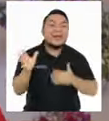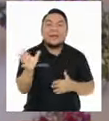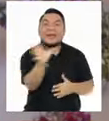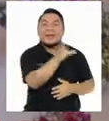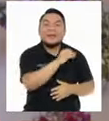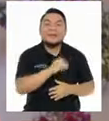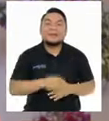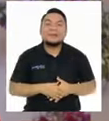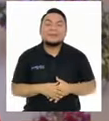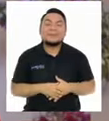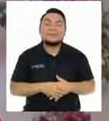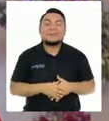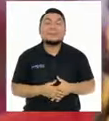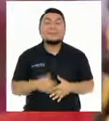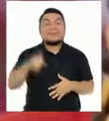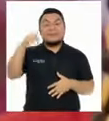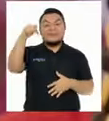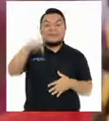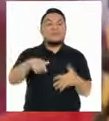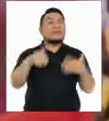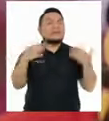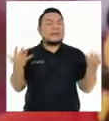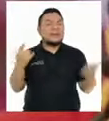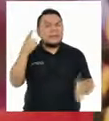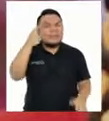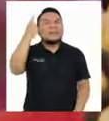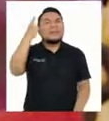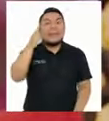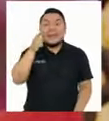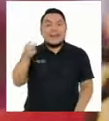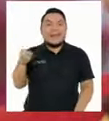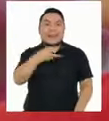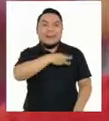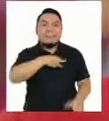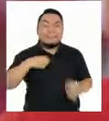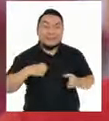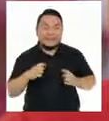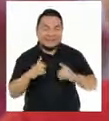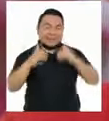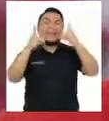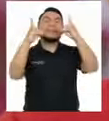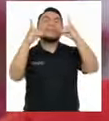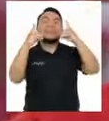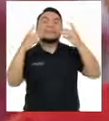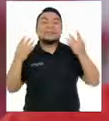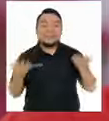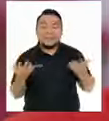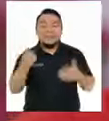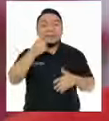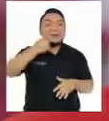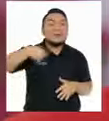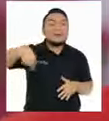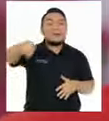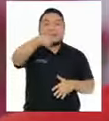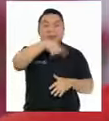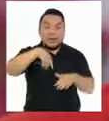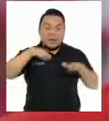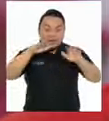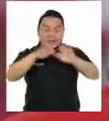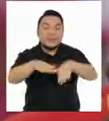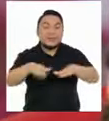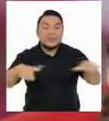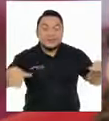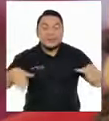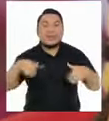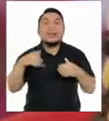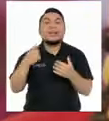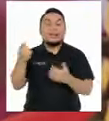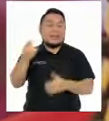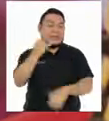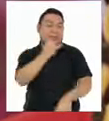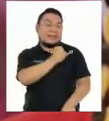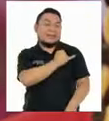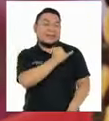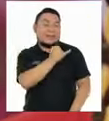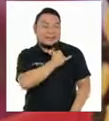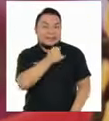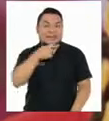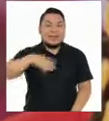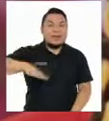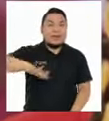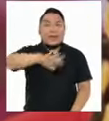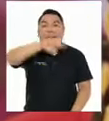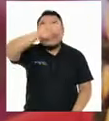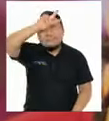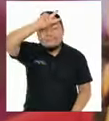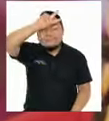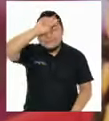bienvenidos. Este programa es una iniciativa del Ministerio de Educación para que todas las niñas y niños de nivel inicial de nuestro